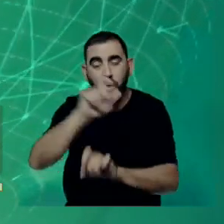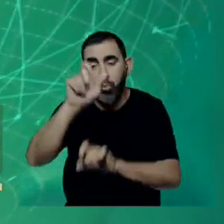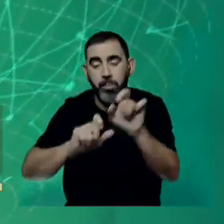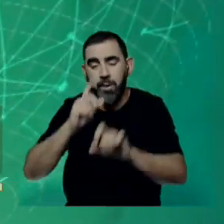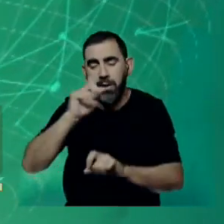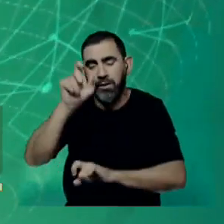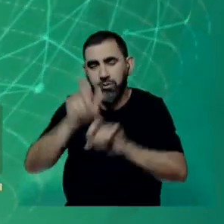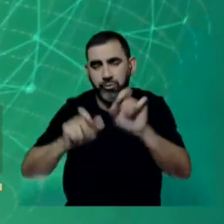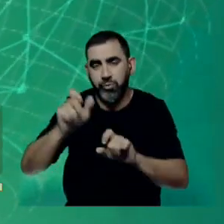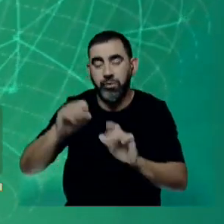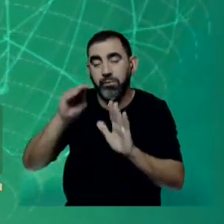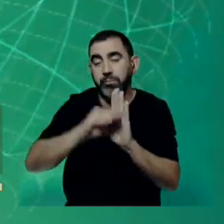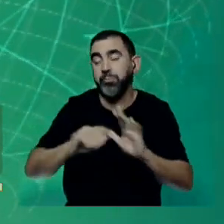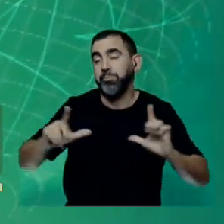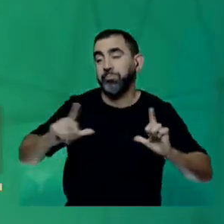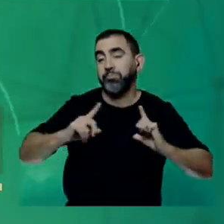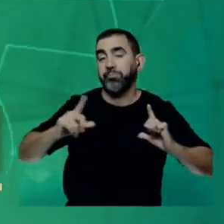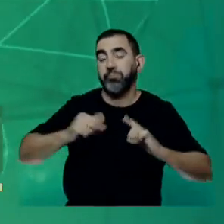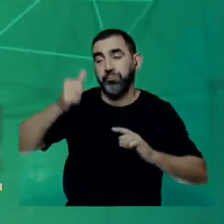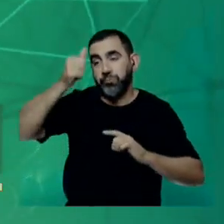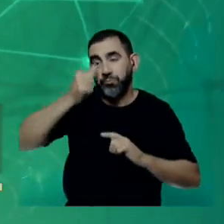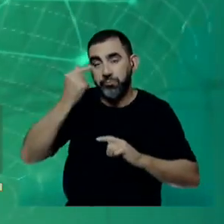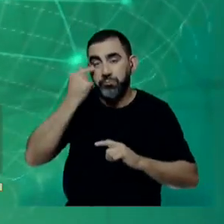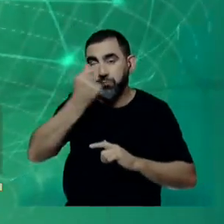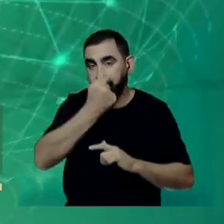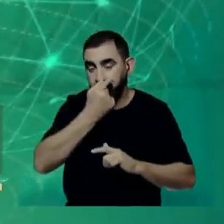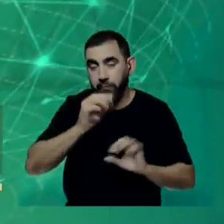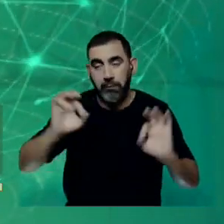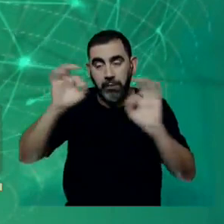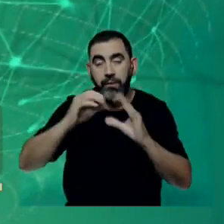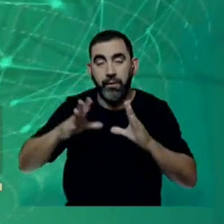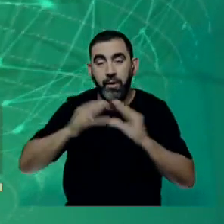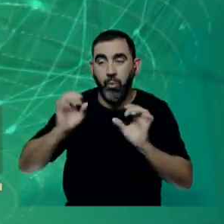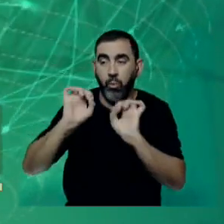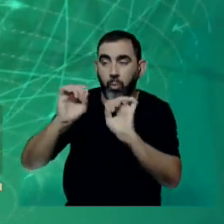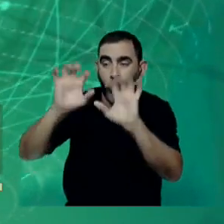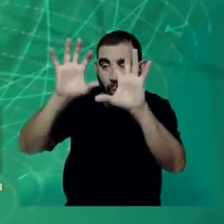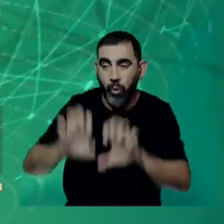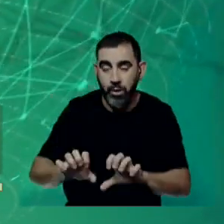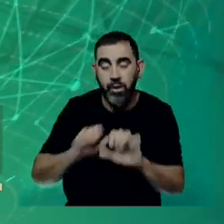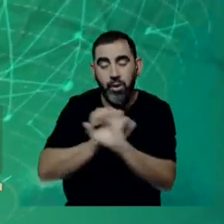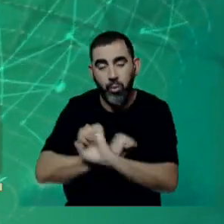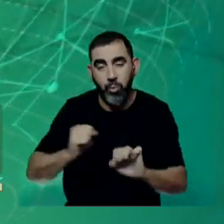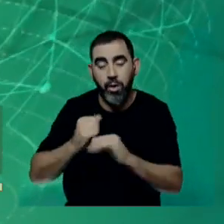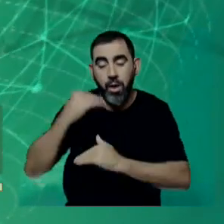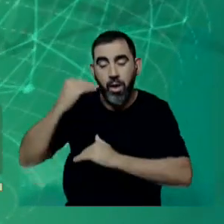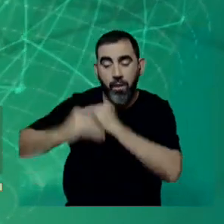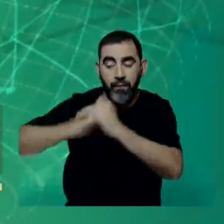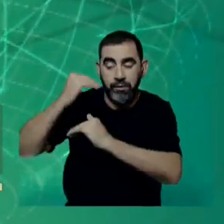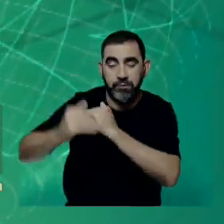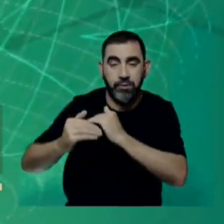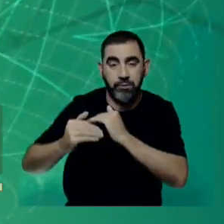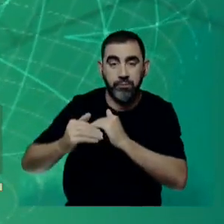y miles de personas en lista de espera para operarse de la vista, que no haya escuelas vandalizadas, que podamos avanzar en